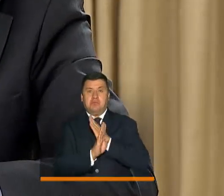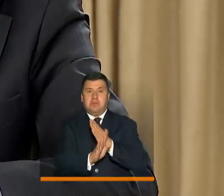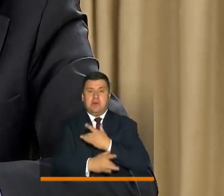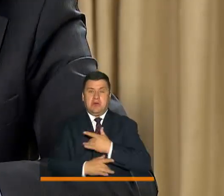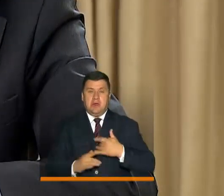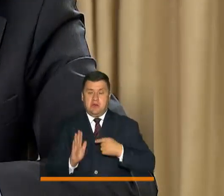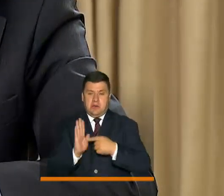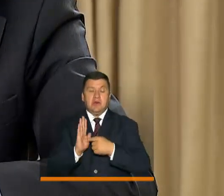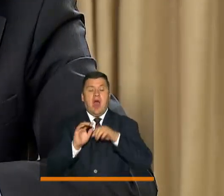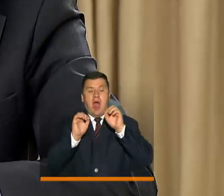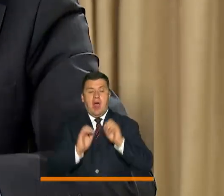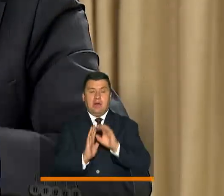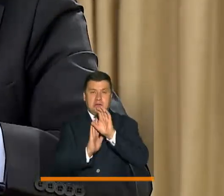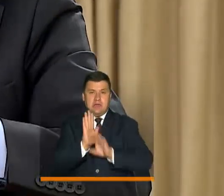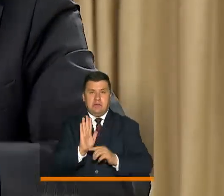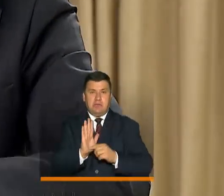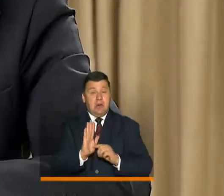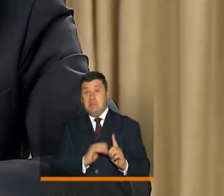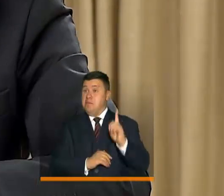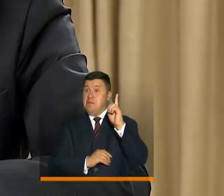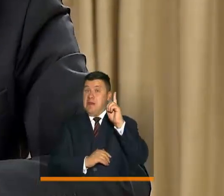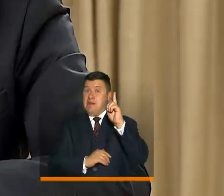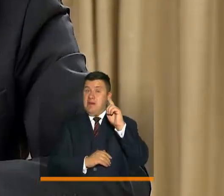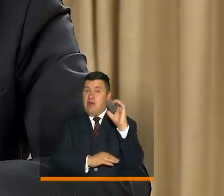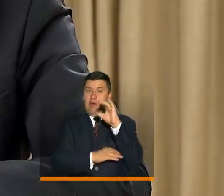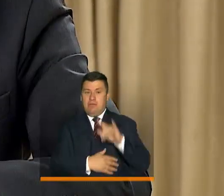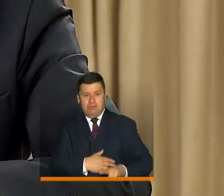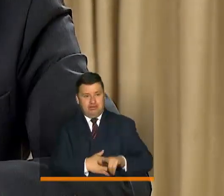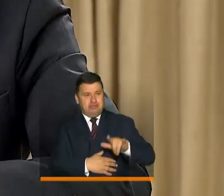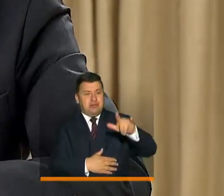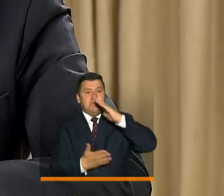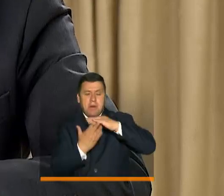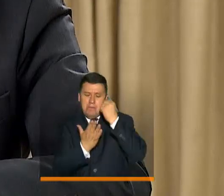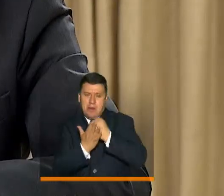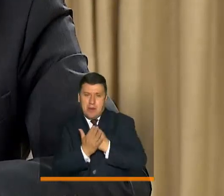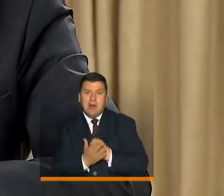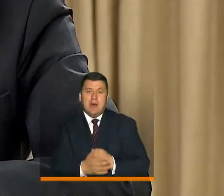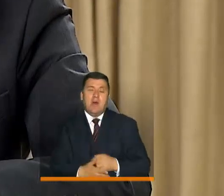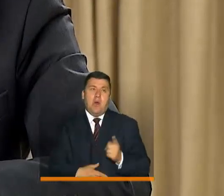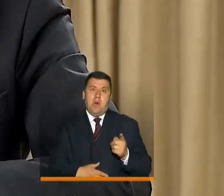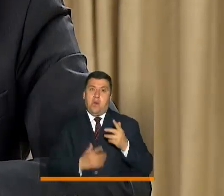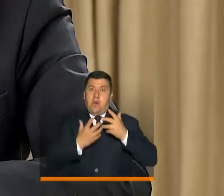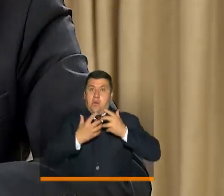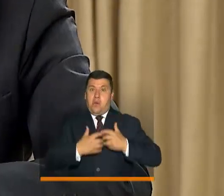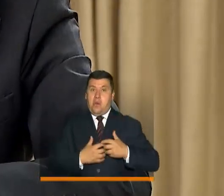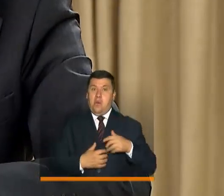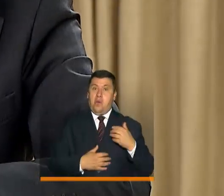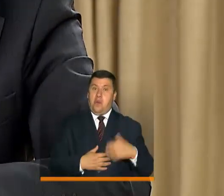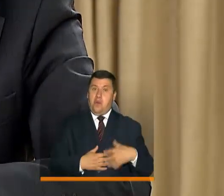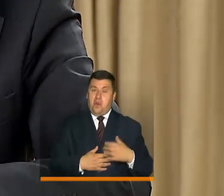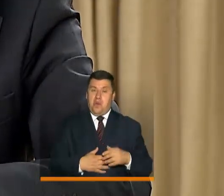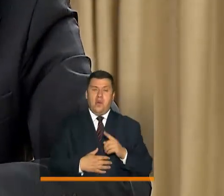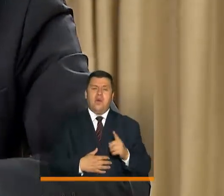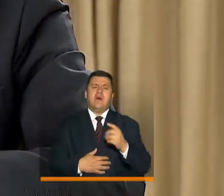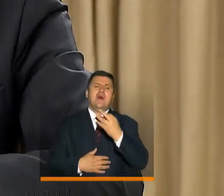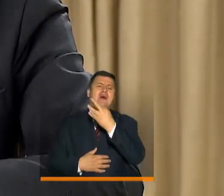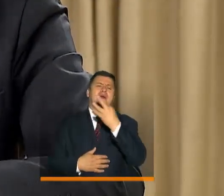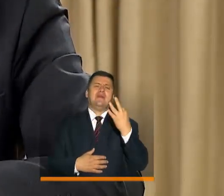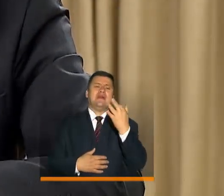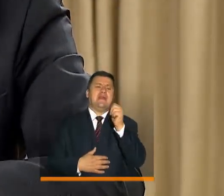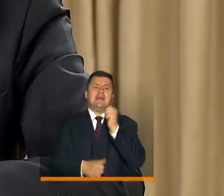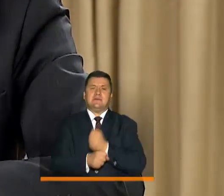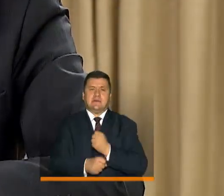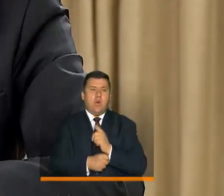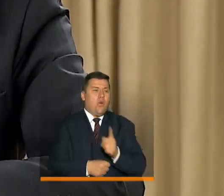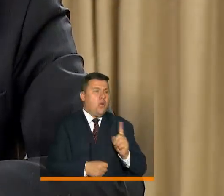bioseguridad check-in certificado. Es la primera aerolínea en Colombia que lo obtiene, que es Viva Air, una empresa que tiene ya 310